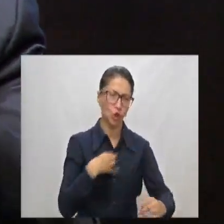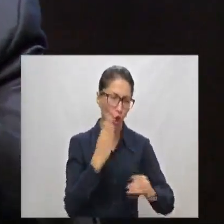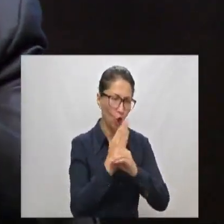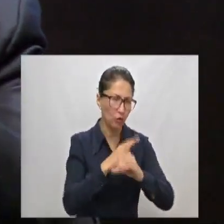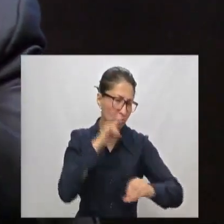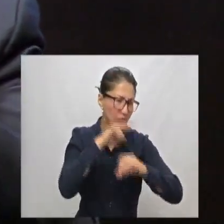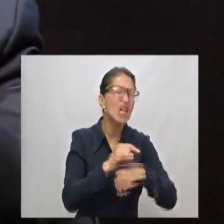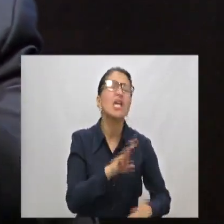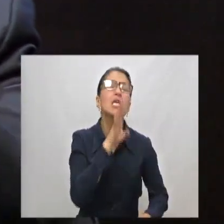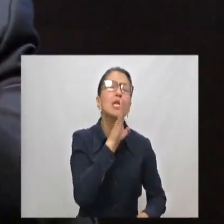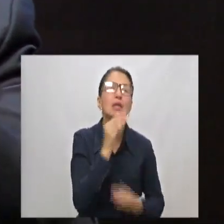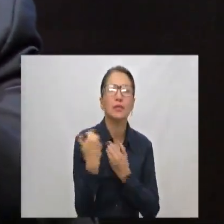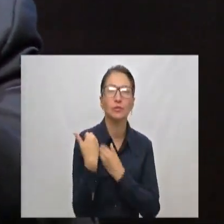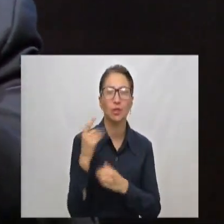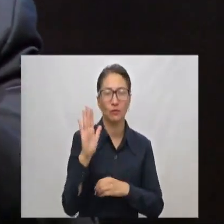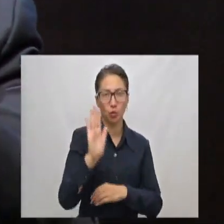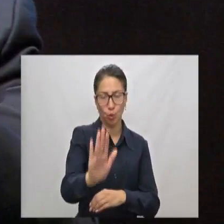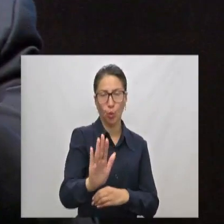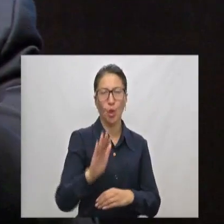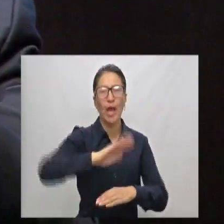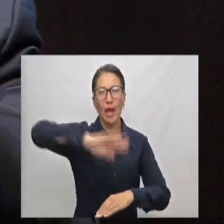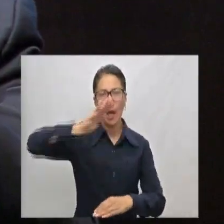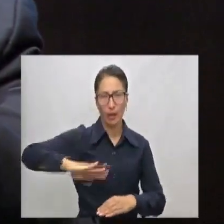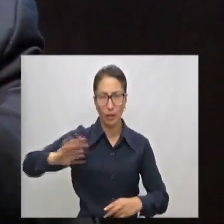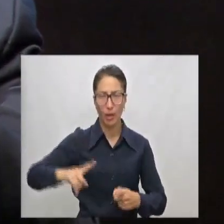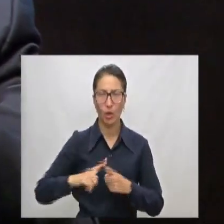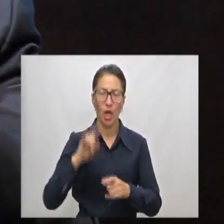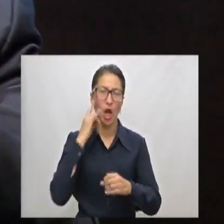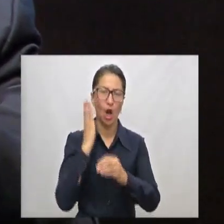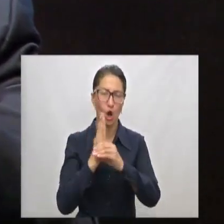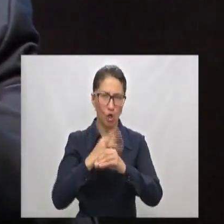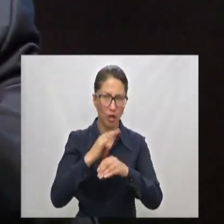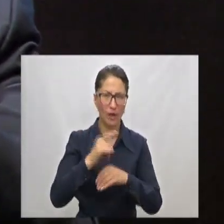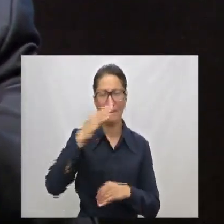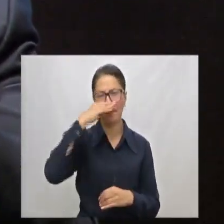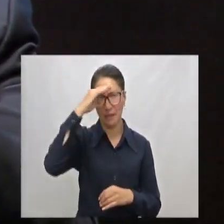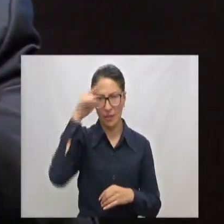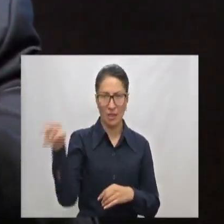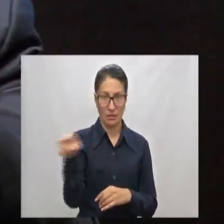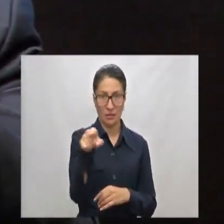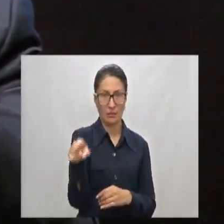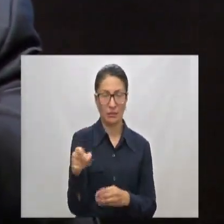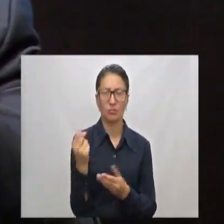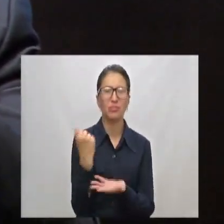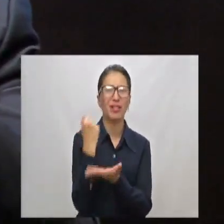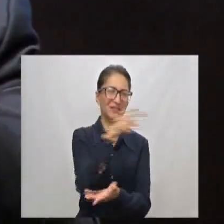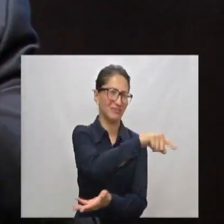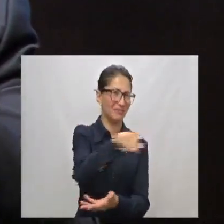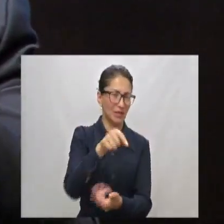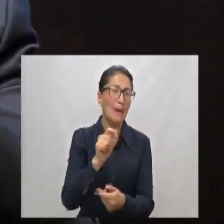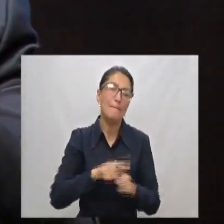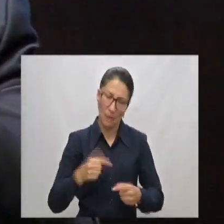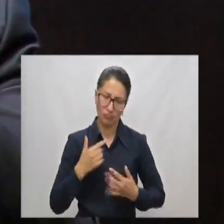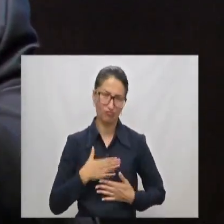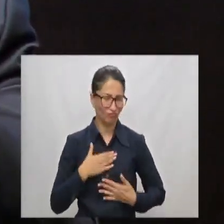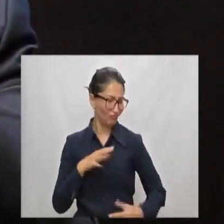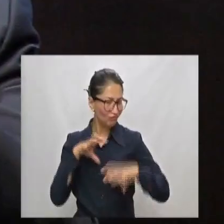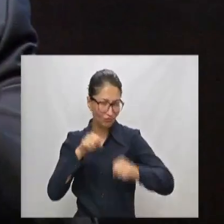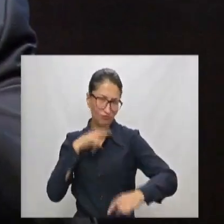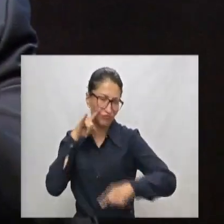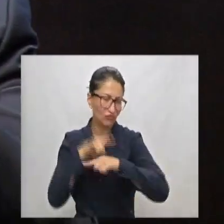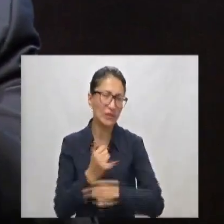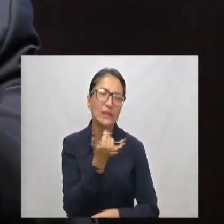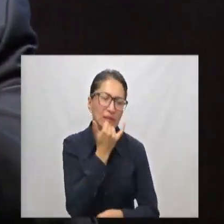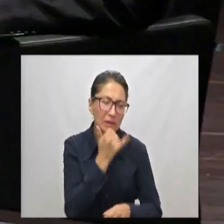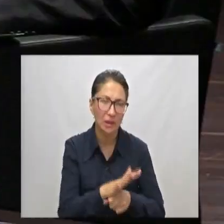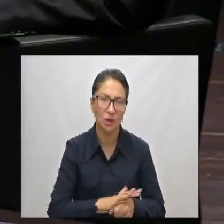pesar de que es competencia de la Contraloría de Antioquia, la Contraloría de Medellín por los recursos, el origen de los recursos. El